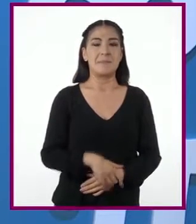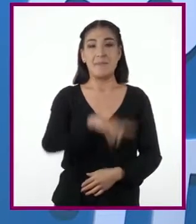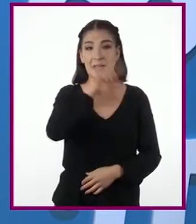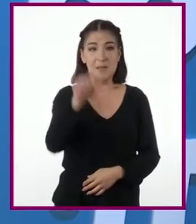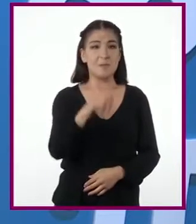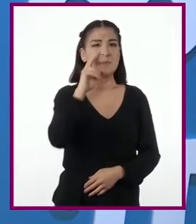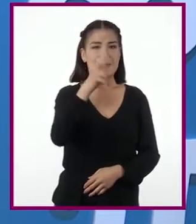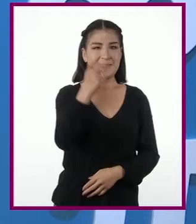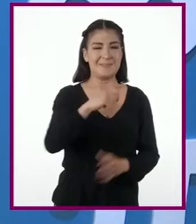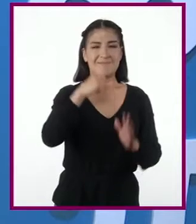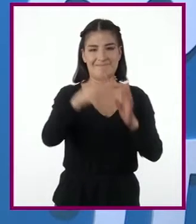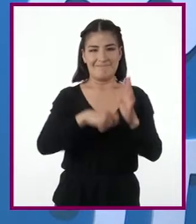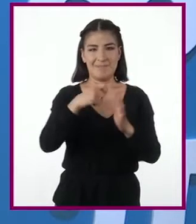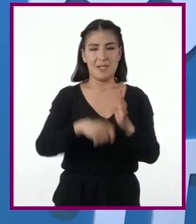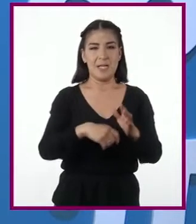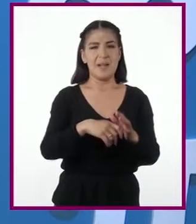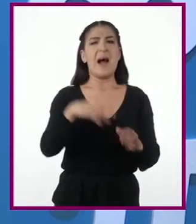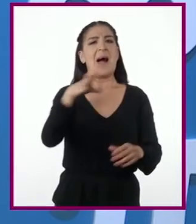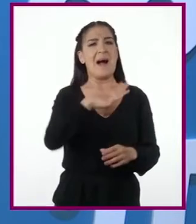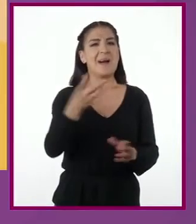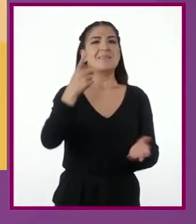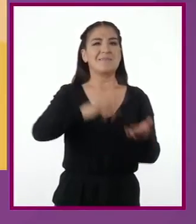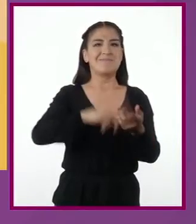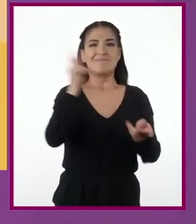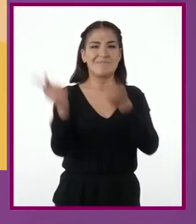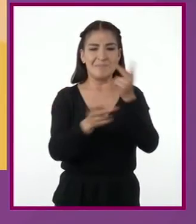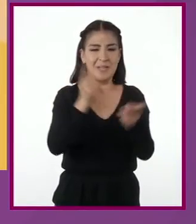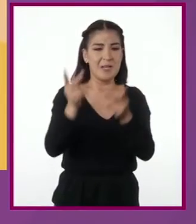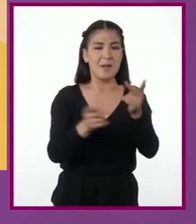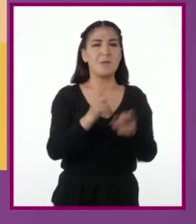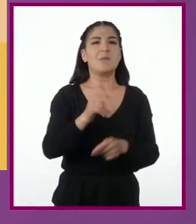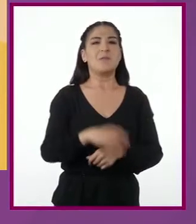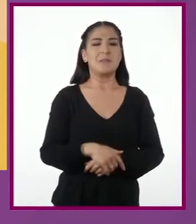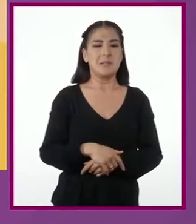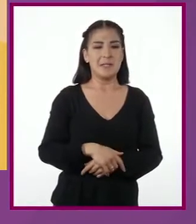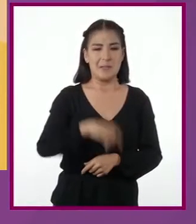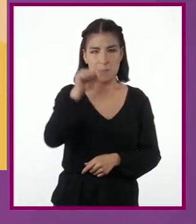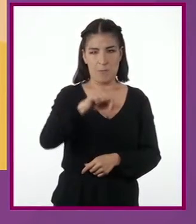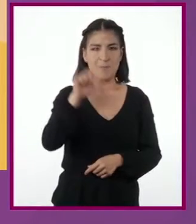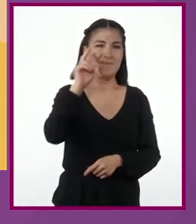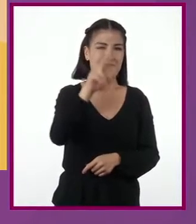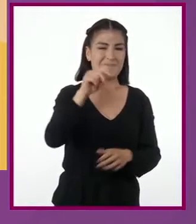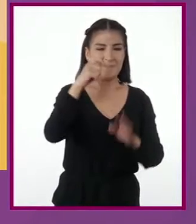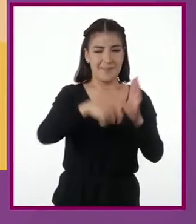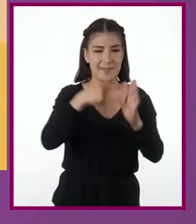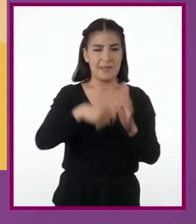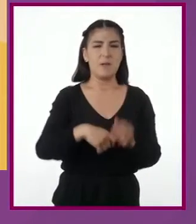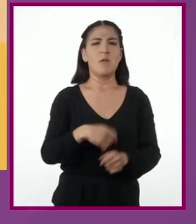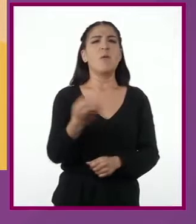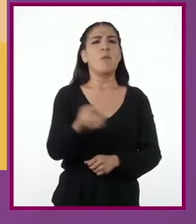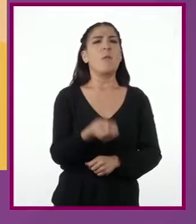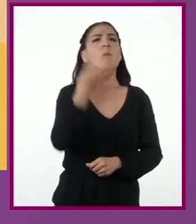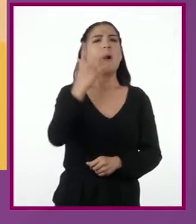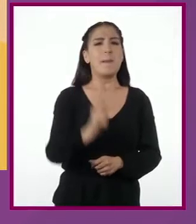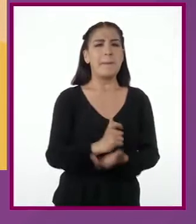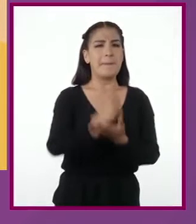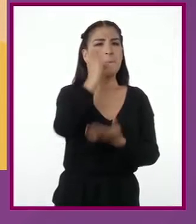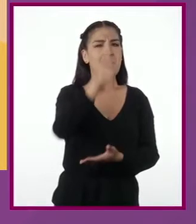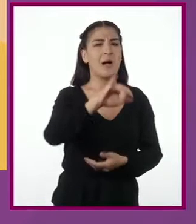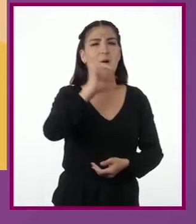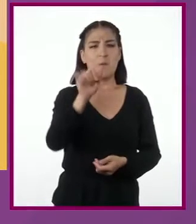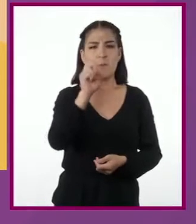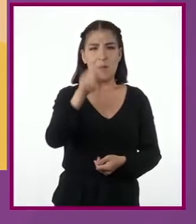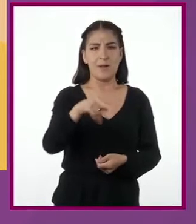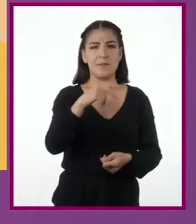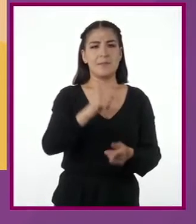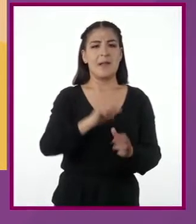Después de ver este video, hay varias preguntas relacionadas con el tema de hoy. ¿Cuánto pagará Juan al año